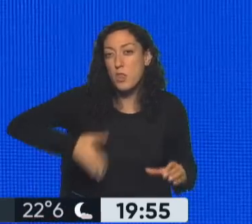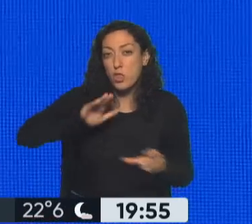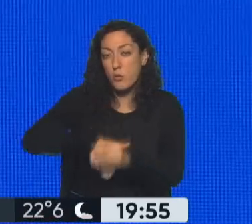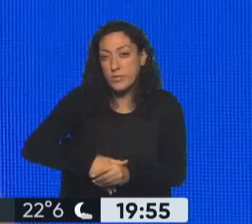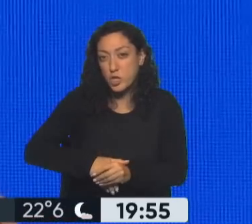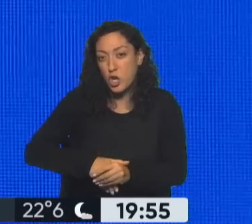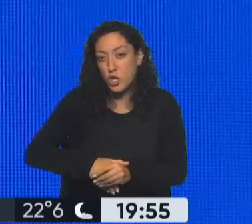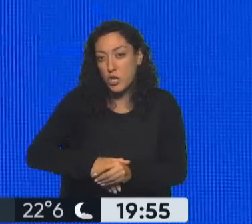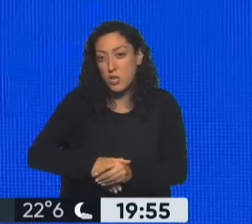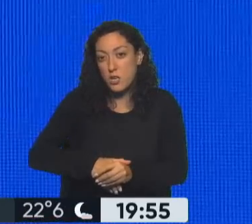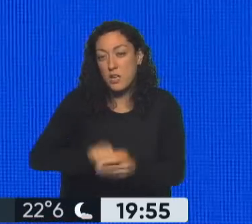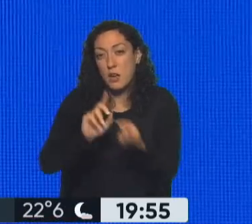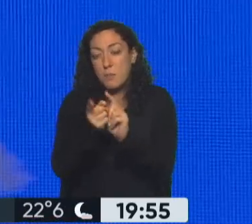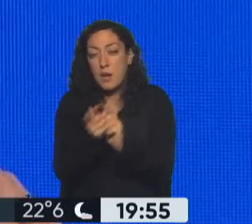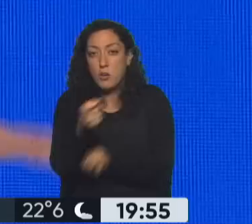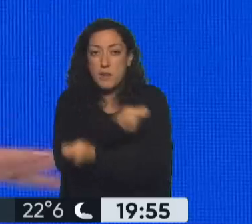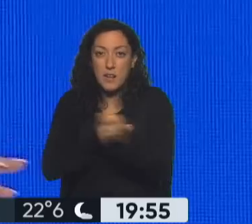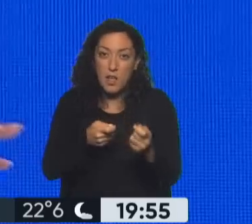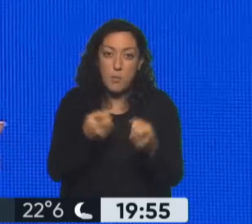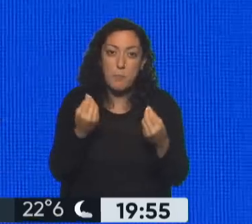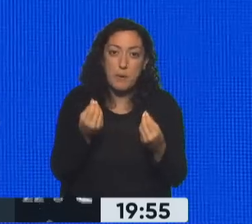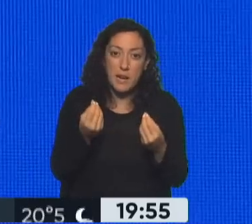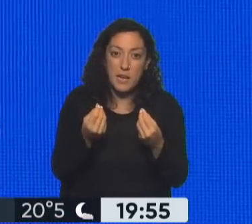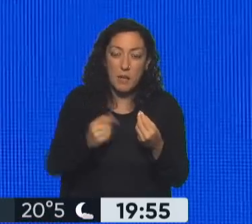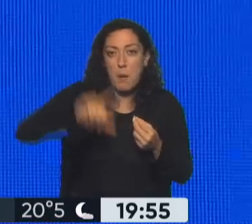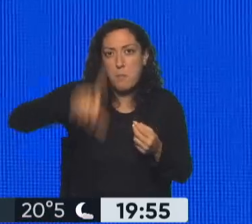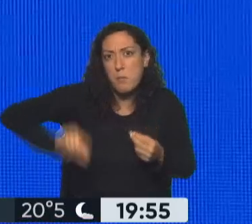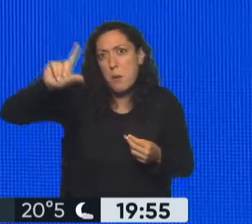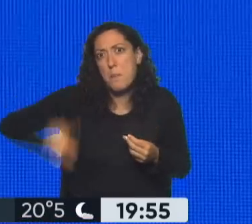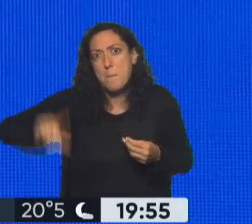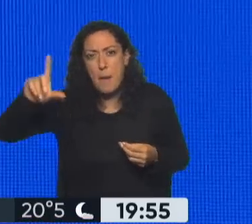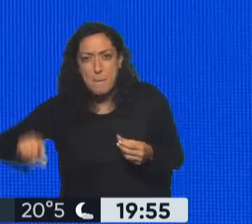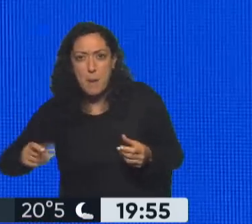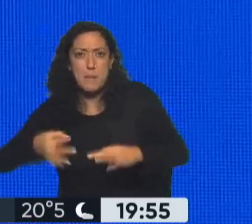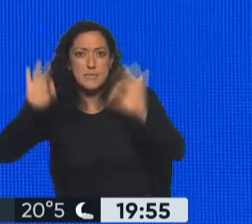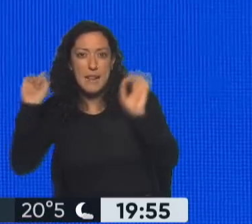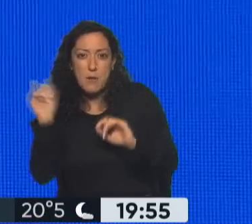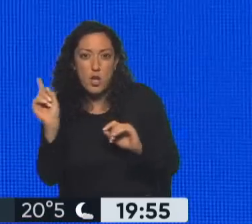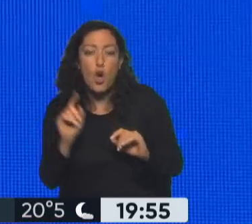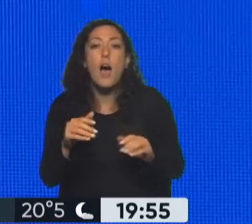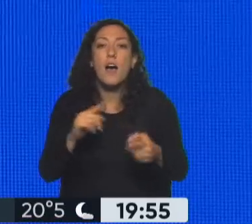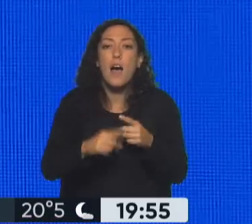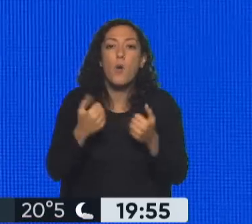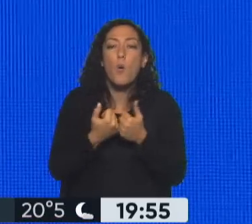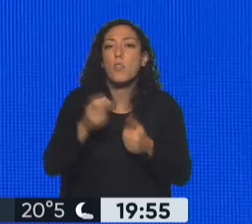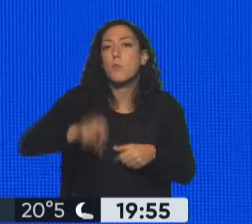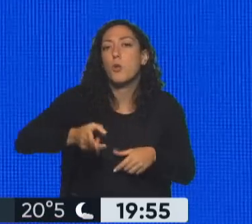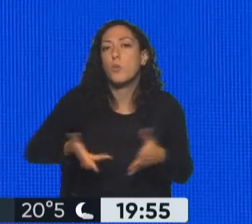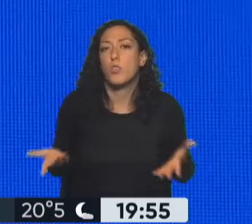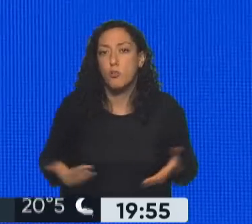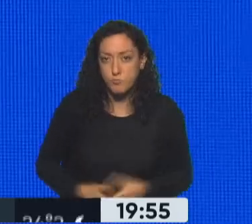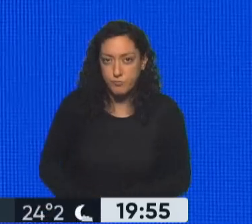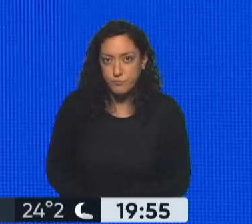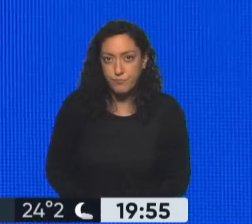interviniera en el mercado cambiario para evitar una corrida. Está prohibido por el acuerdo con el...